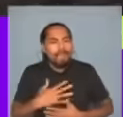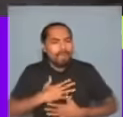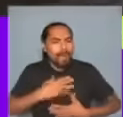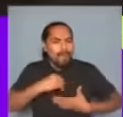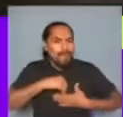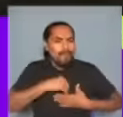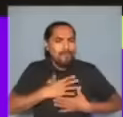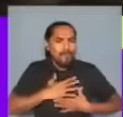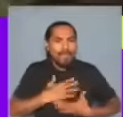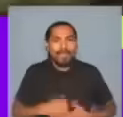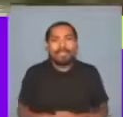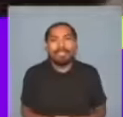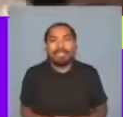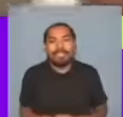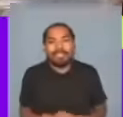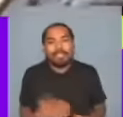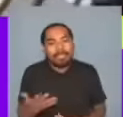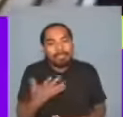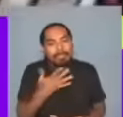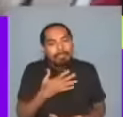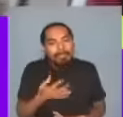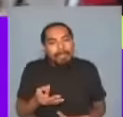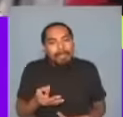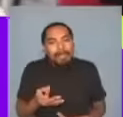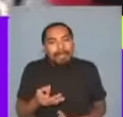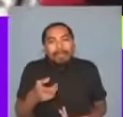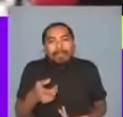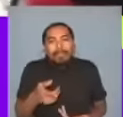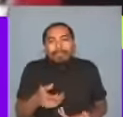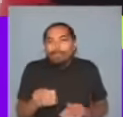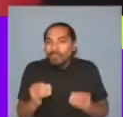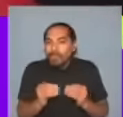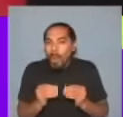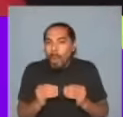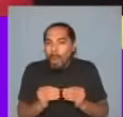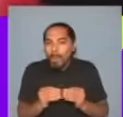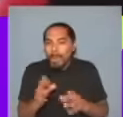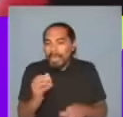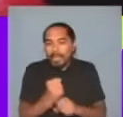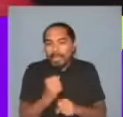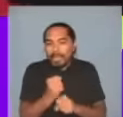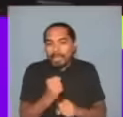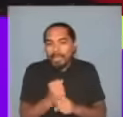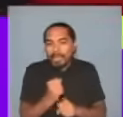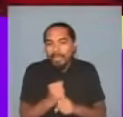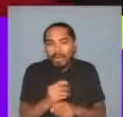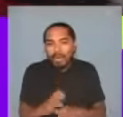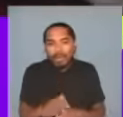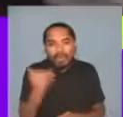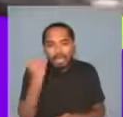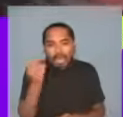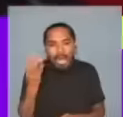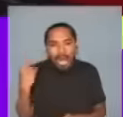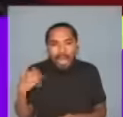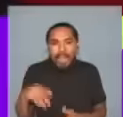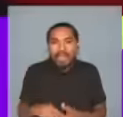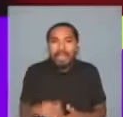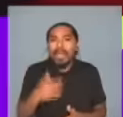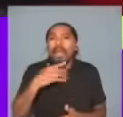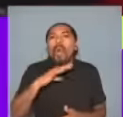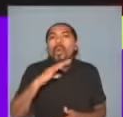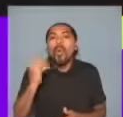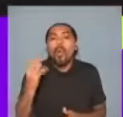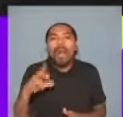verdaderamente de shock, ¿no? Cuando te toca un compañero de laburo, lo vivimos con Juan Carlos, lo vivimos en el caso particular